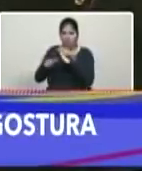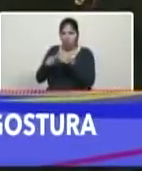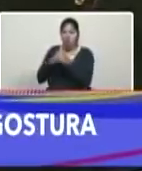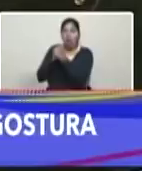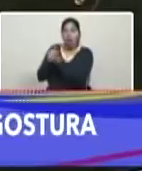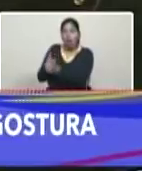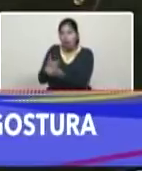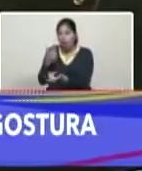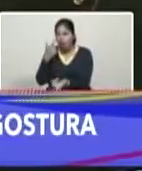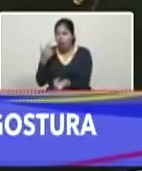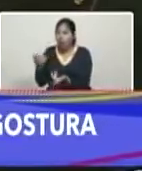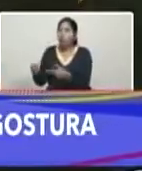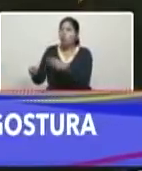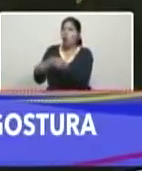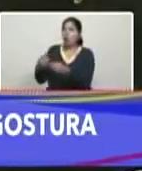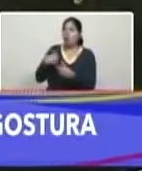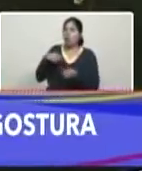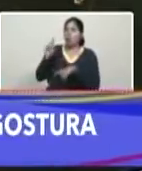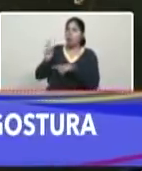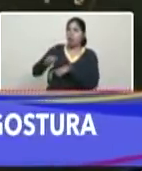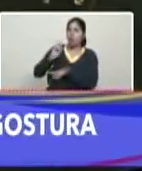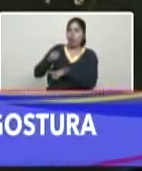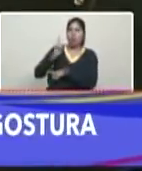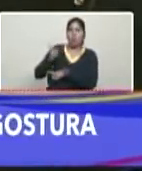que ha pretendido